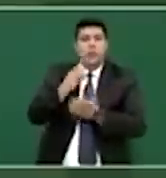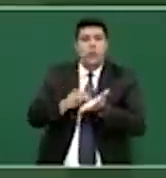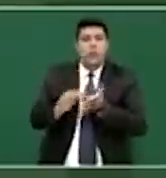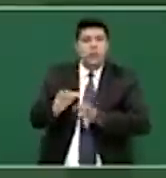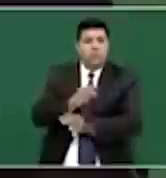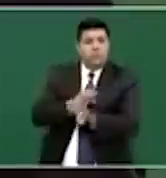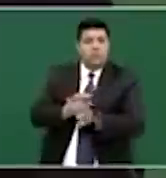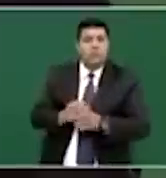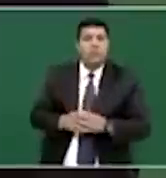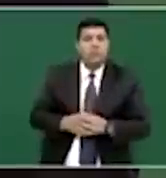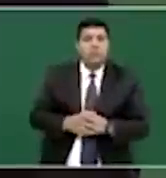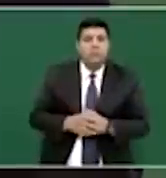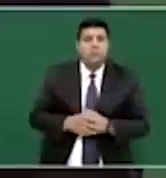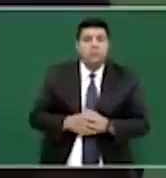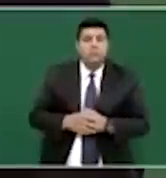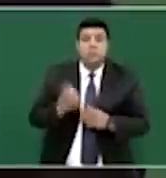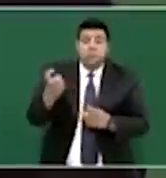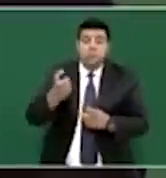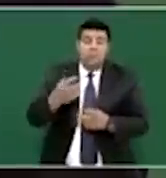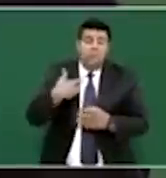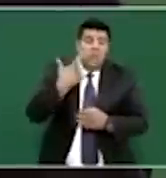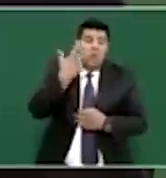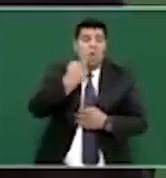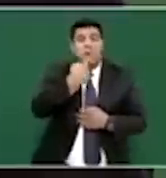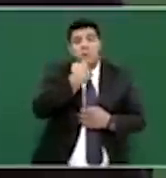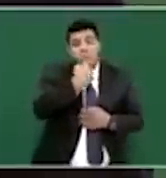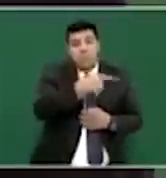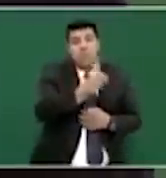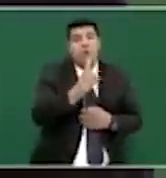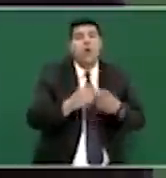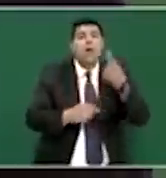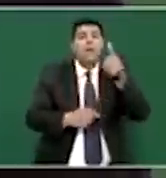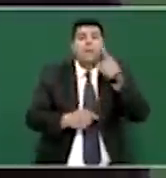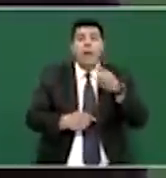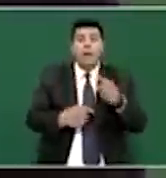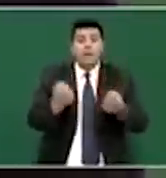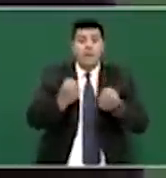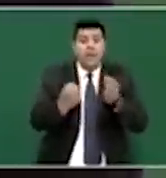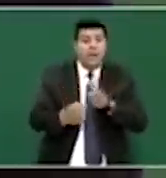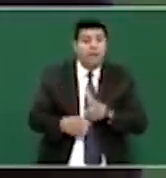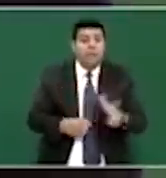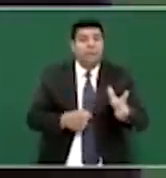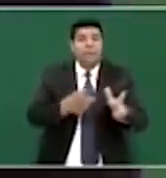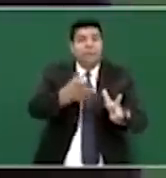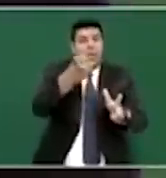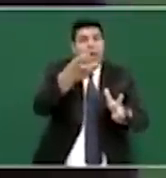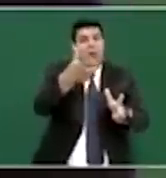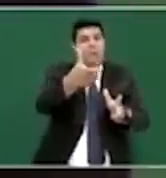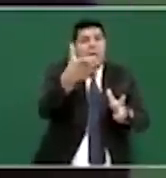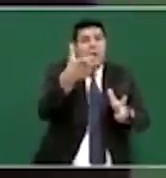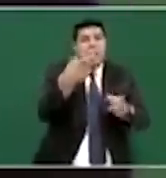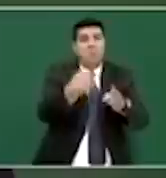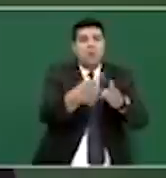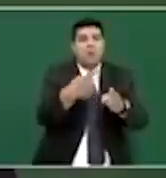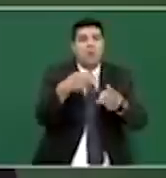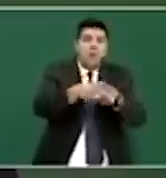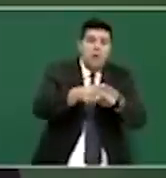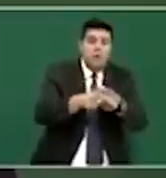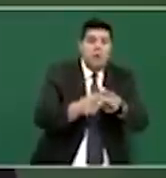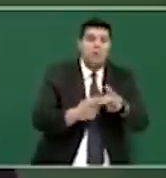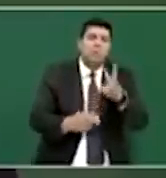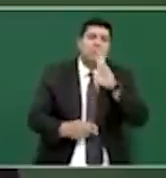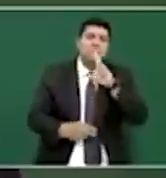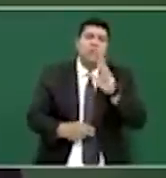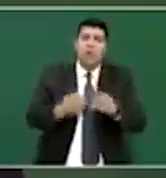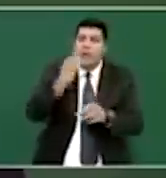siempre se procura denunciarlo para que no se use el vehículo para cometer otro ilícito y